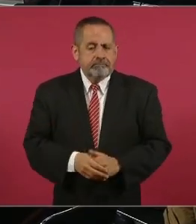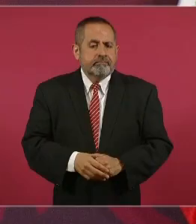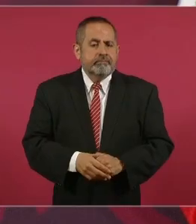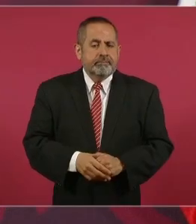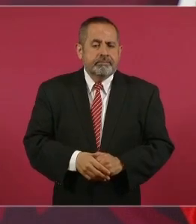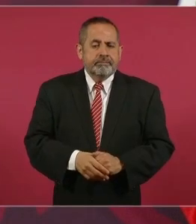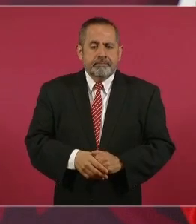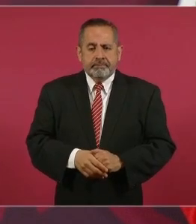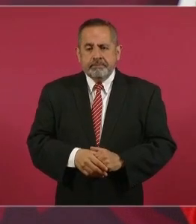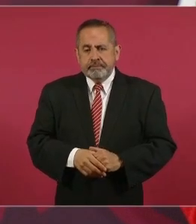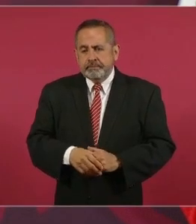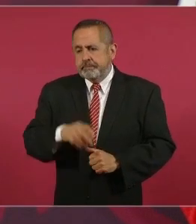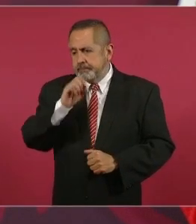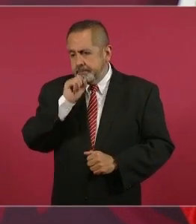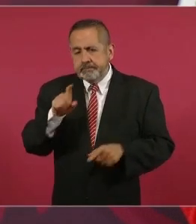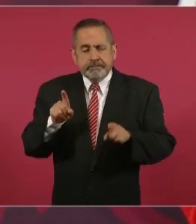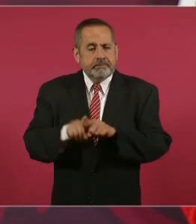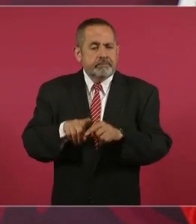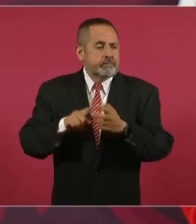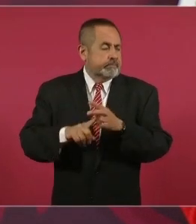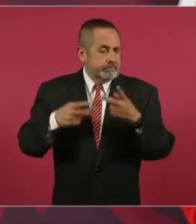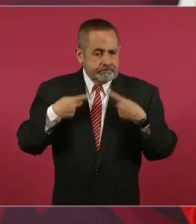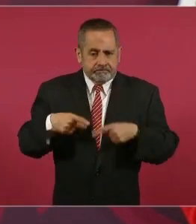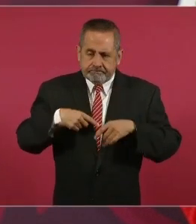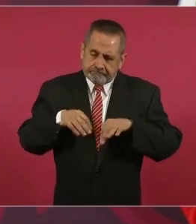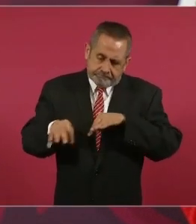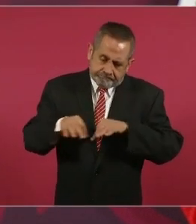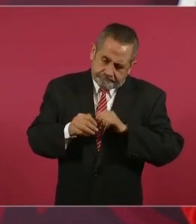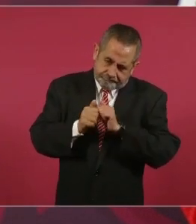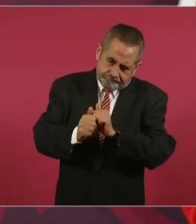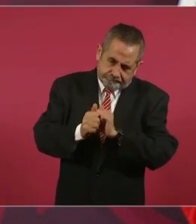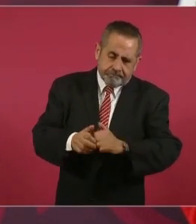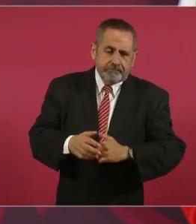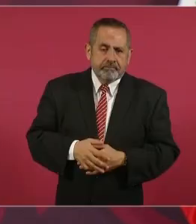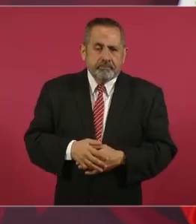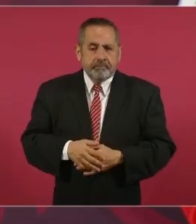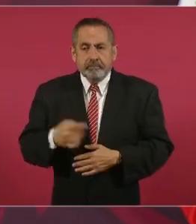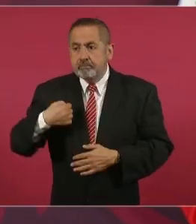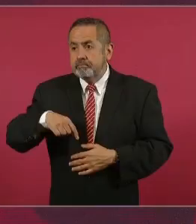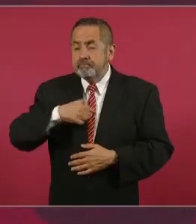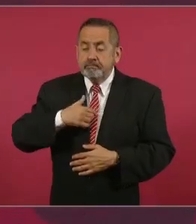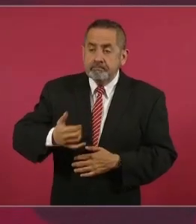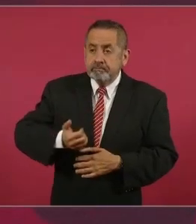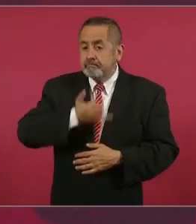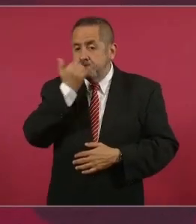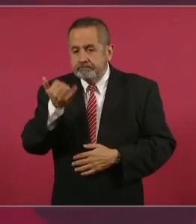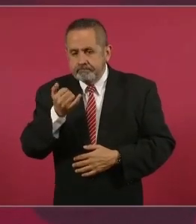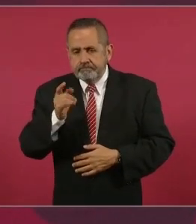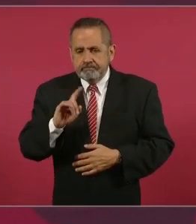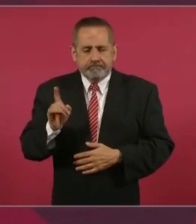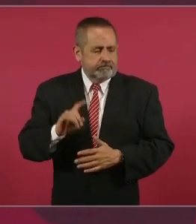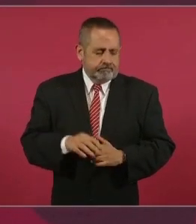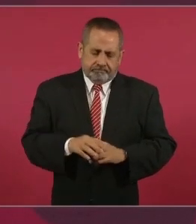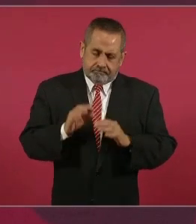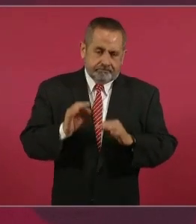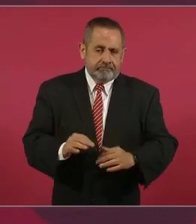y trabajando en beneficio de la gente. No nos equivocamos. Y yo quiero